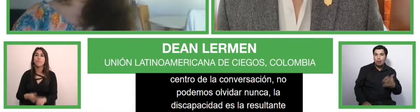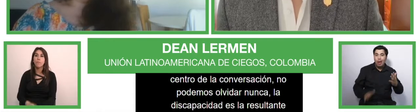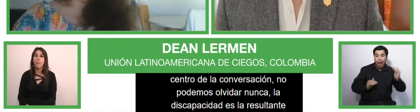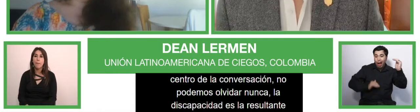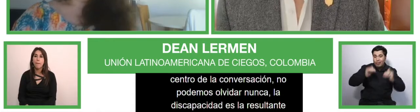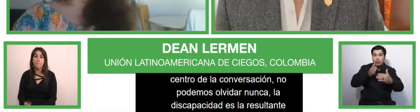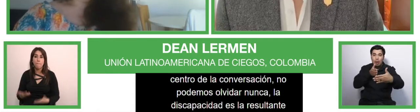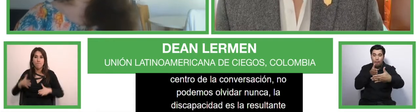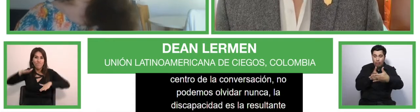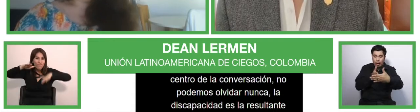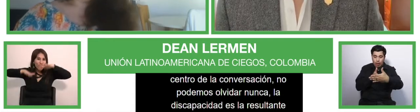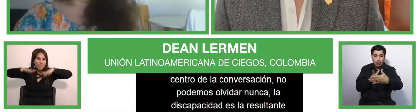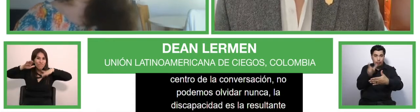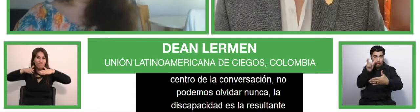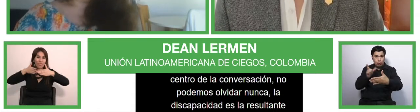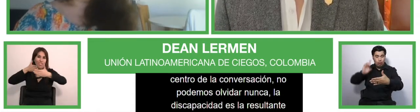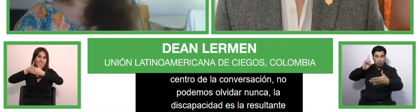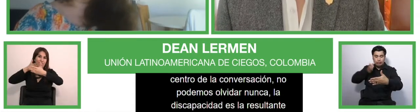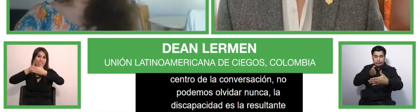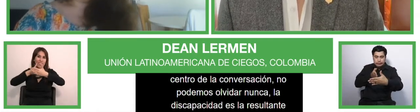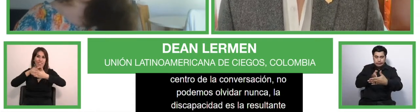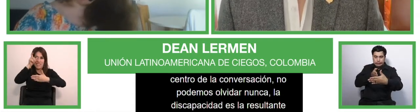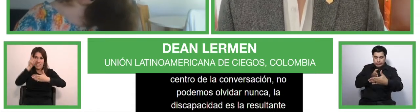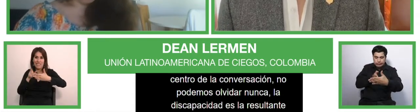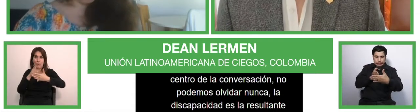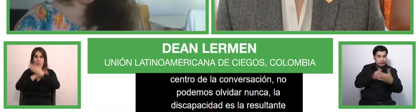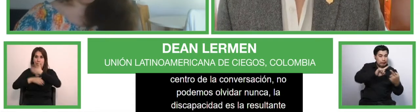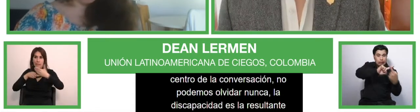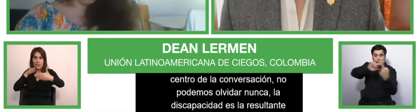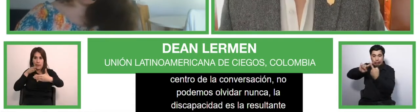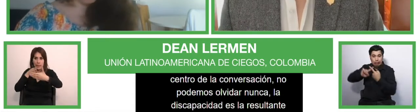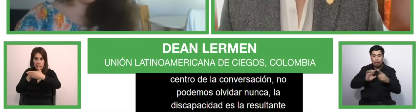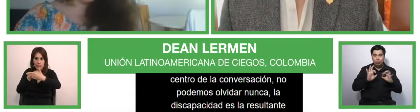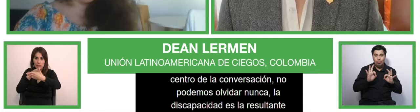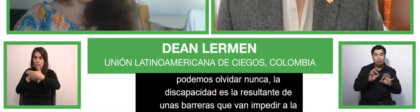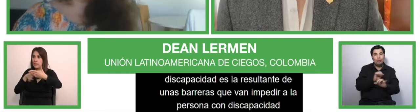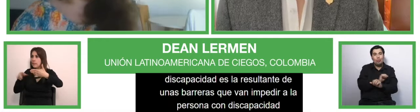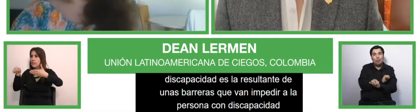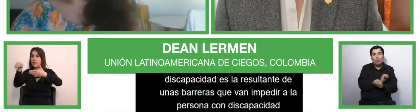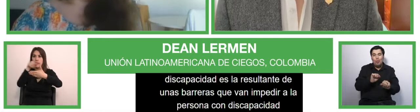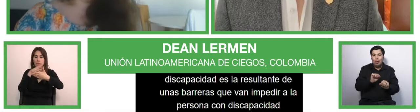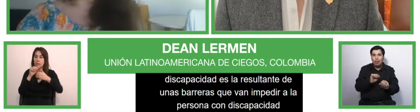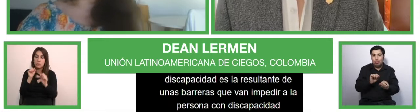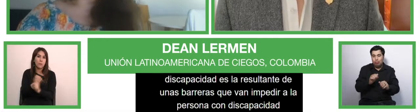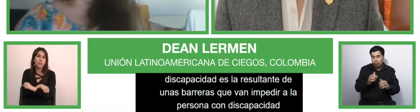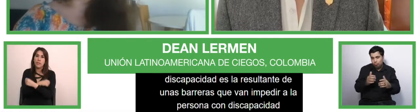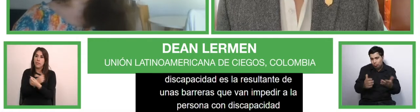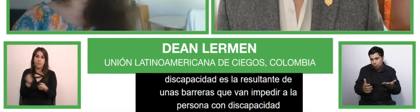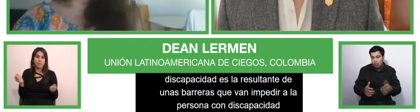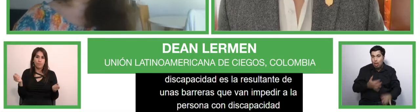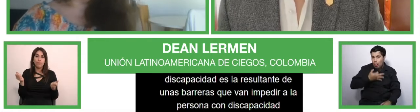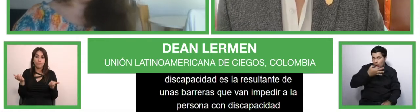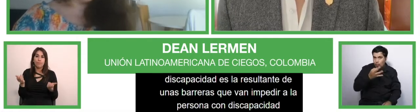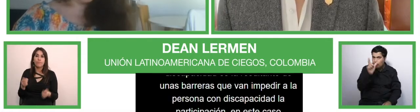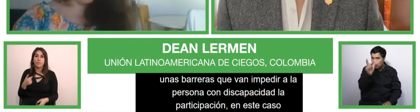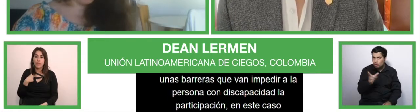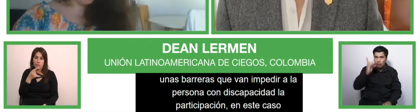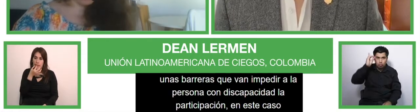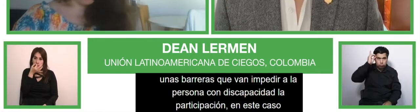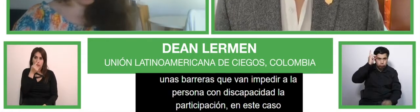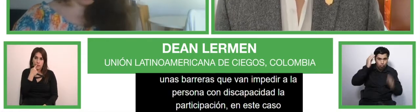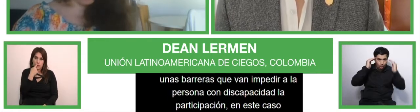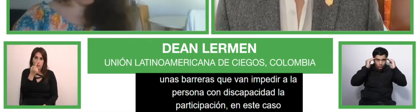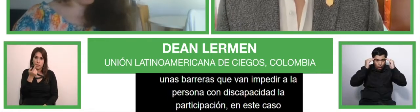la persona con discapacidad la participación. En este caso, hablamos no de una persona con deficiencia, sino de un